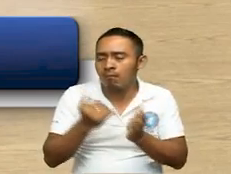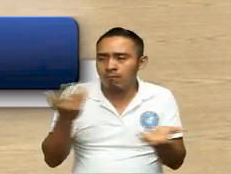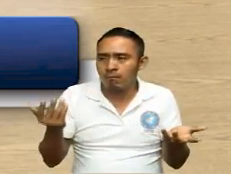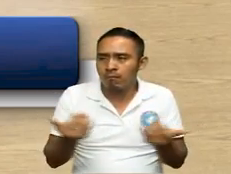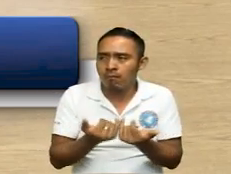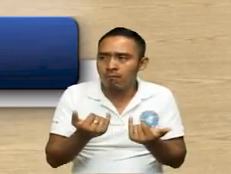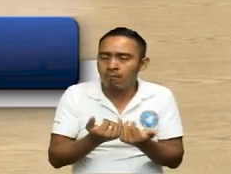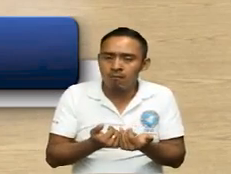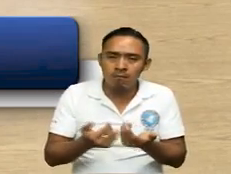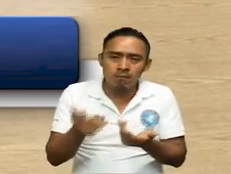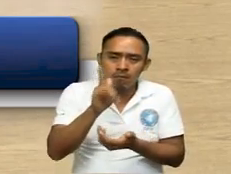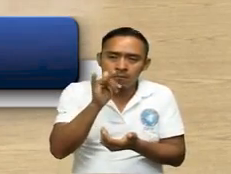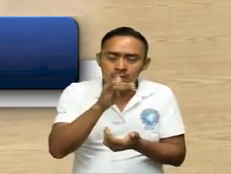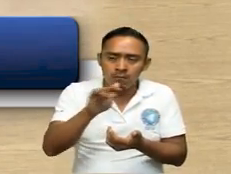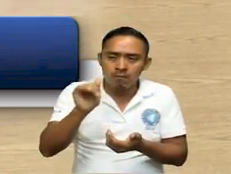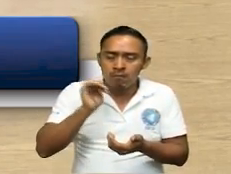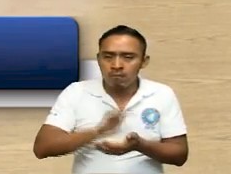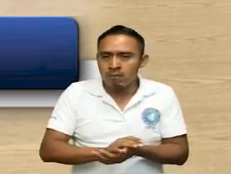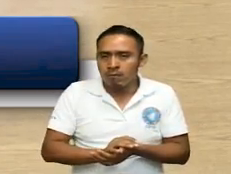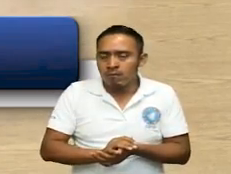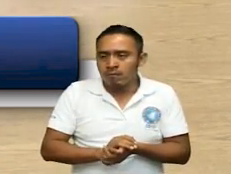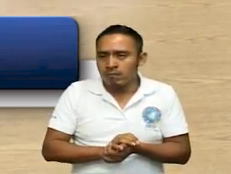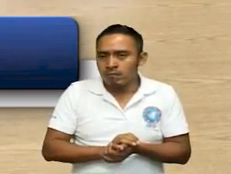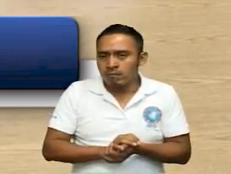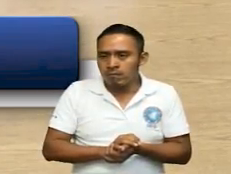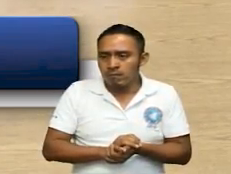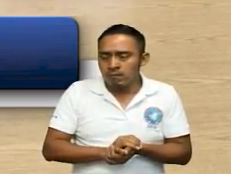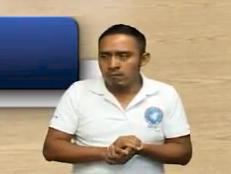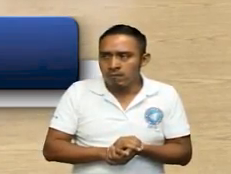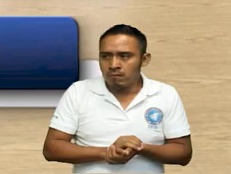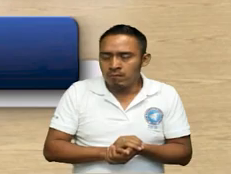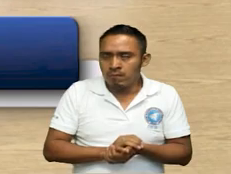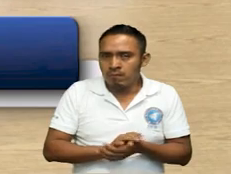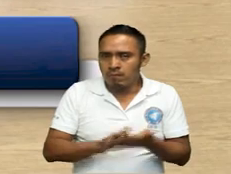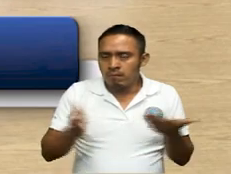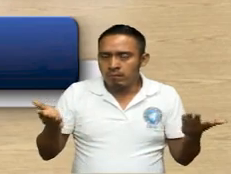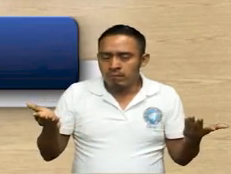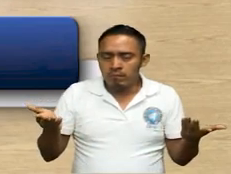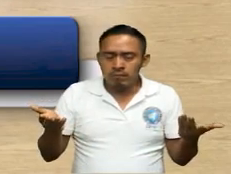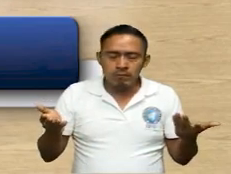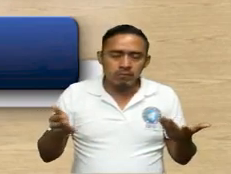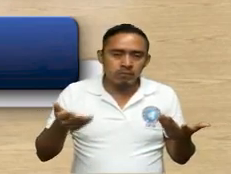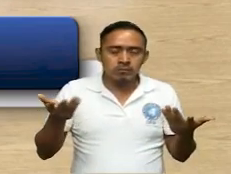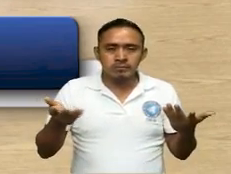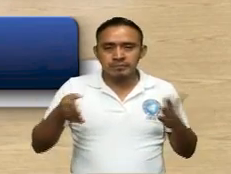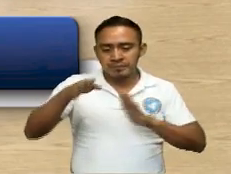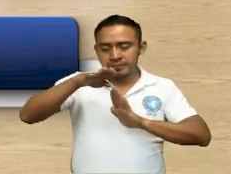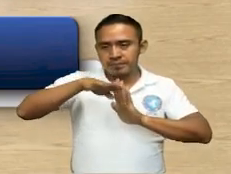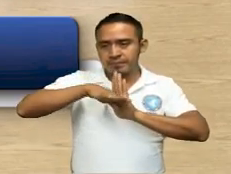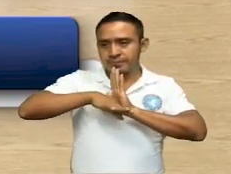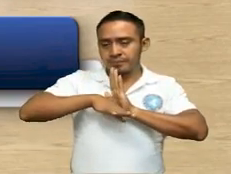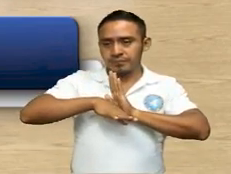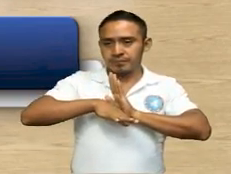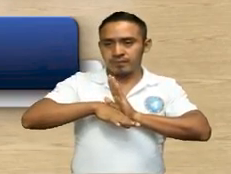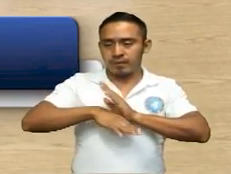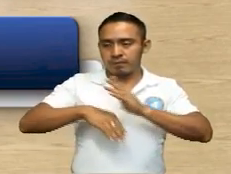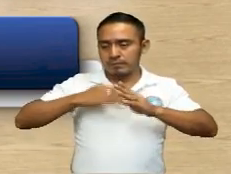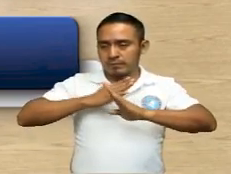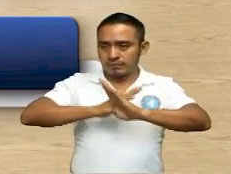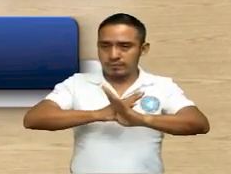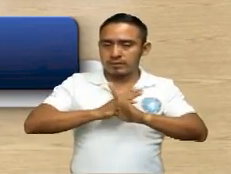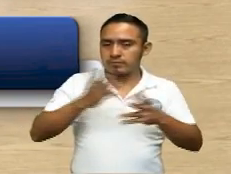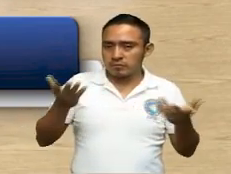tiñas, los pacientes con bajo nivel, con un nivel bajo de defensa,